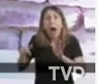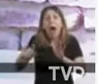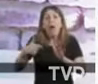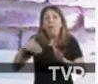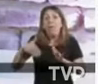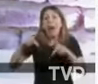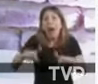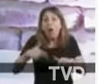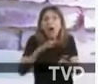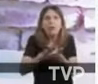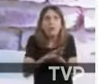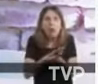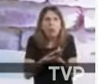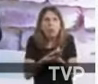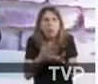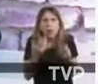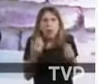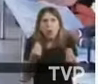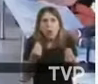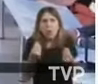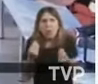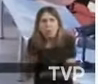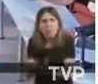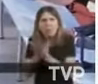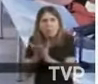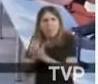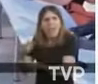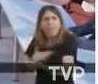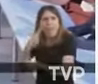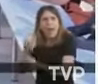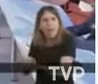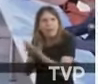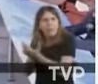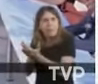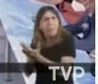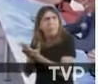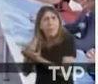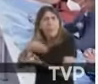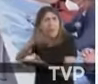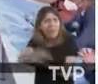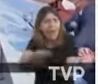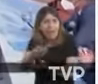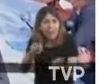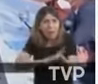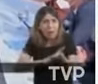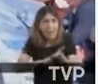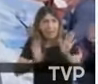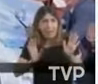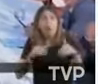solución donde la propia dureza en la misma línea del fondo nos va a llevar a un mismo tipo de fracaso. Por eso